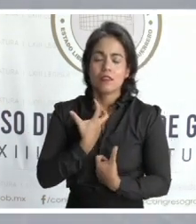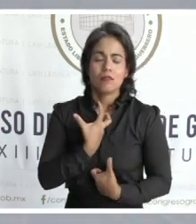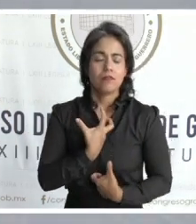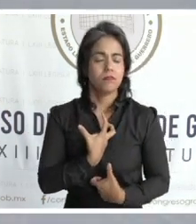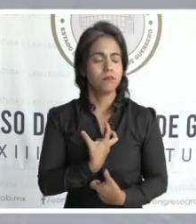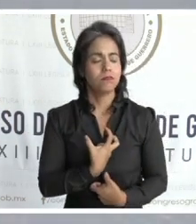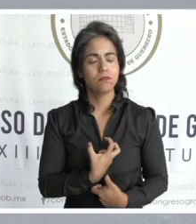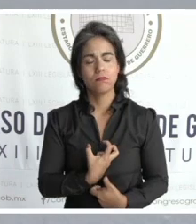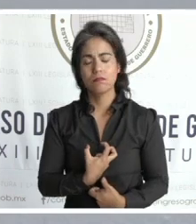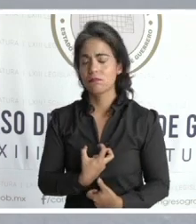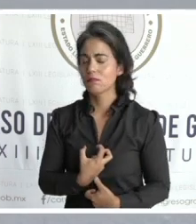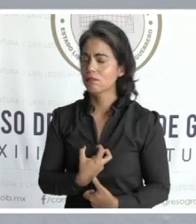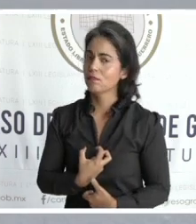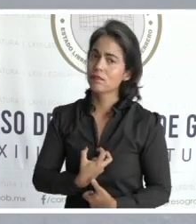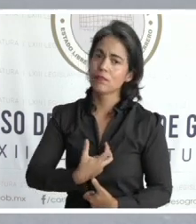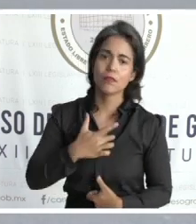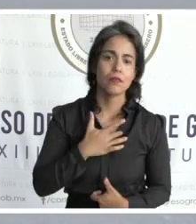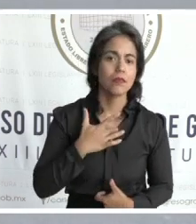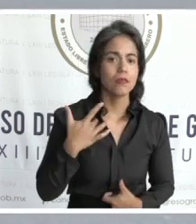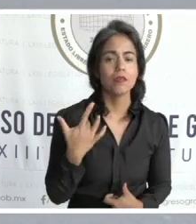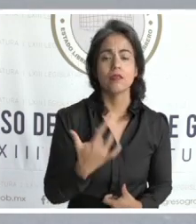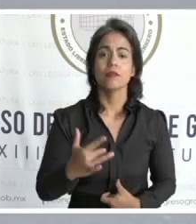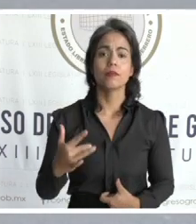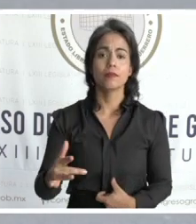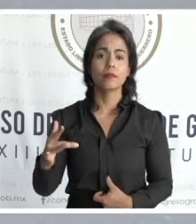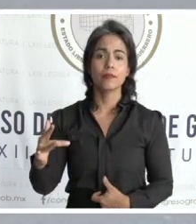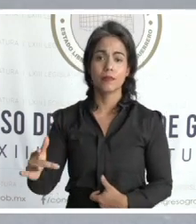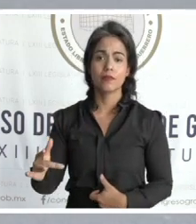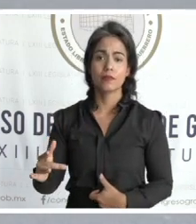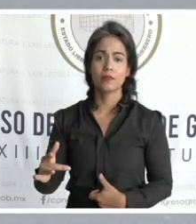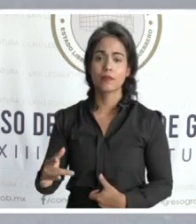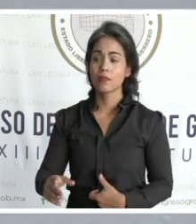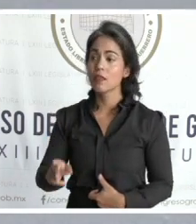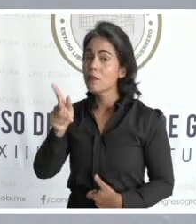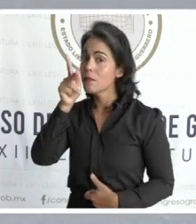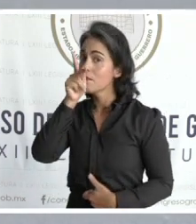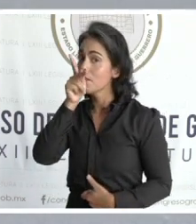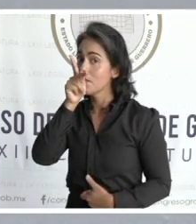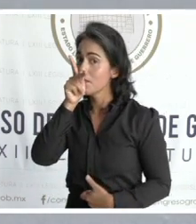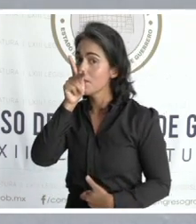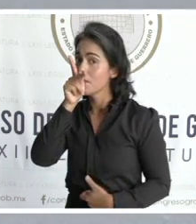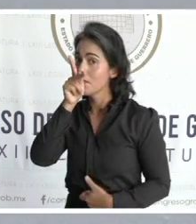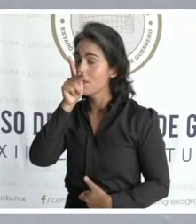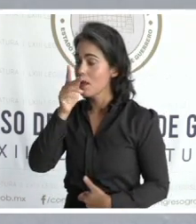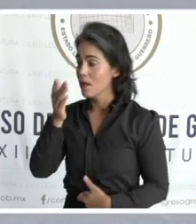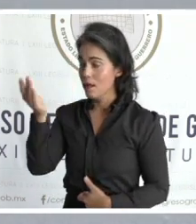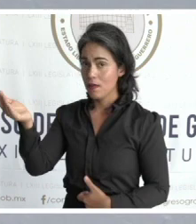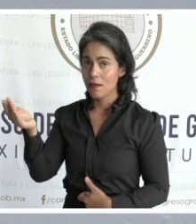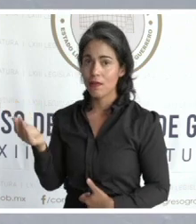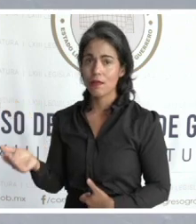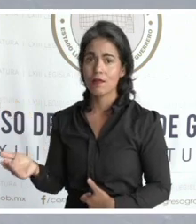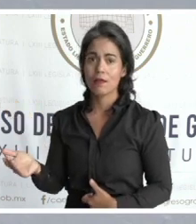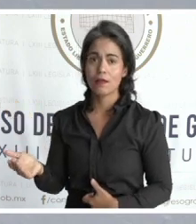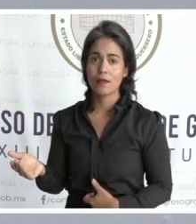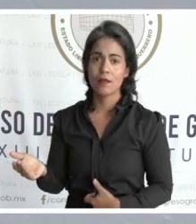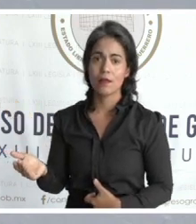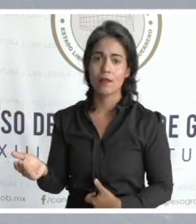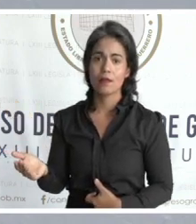muy grande, un dolor enorme en su padre y en su madre adoptiva.